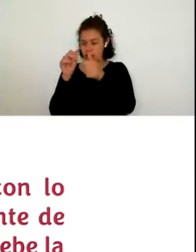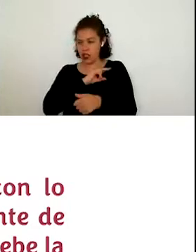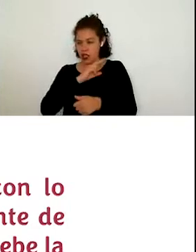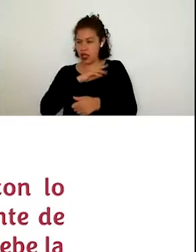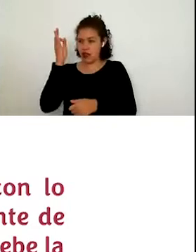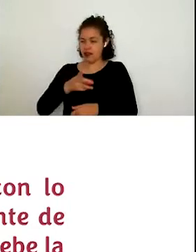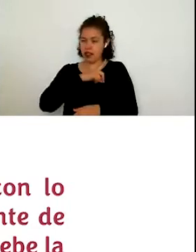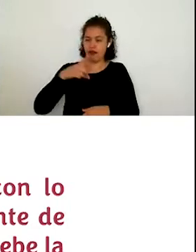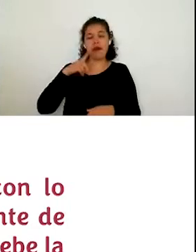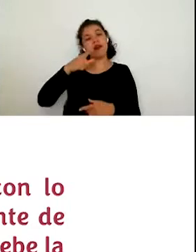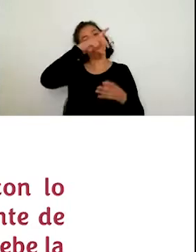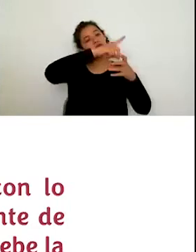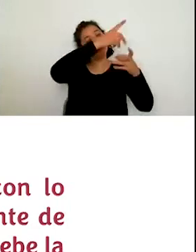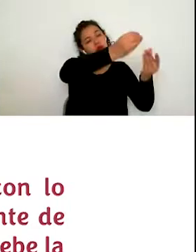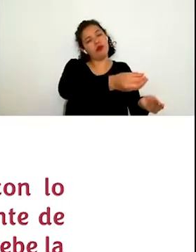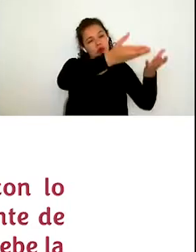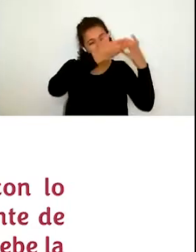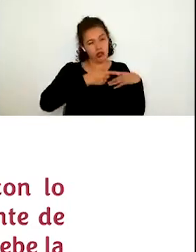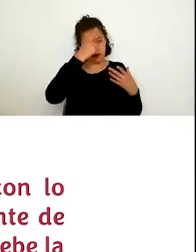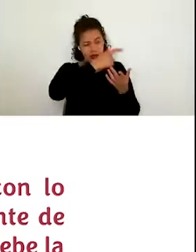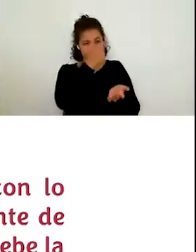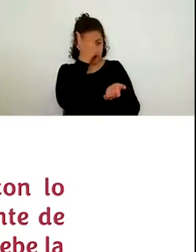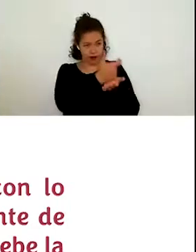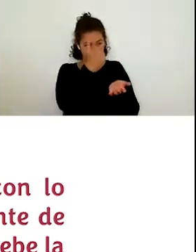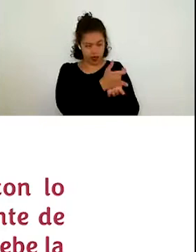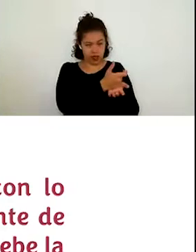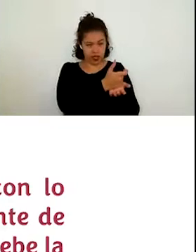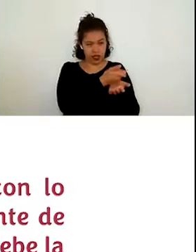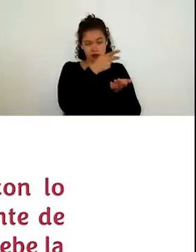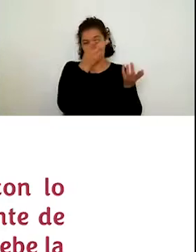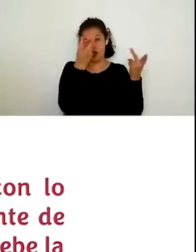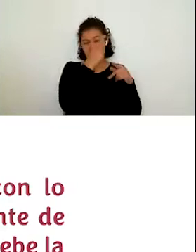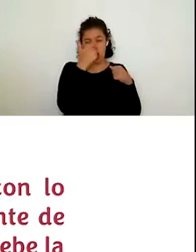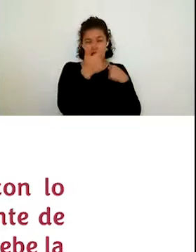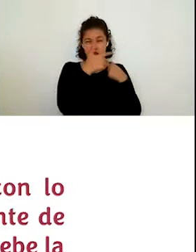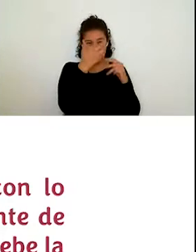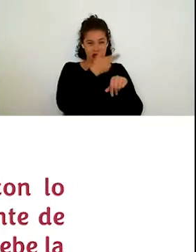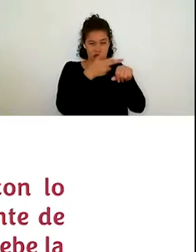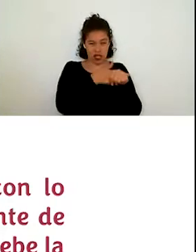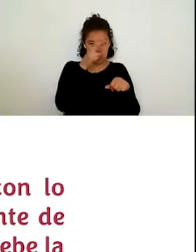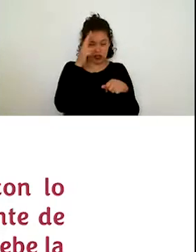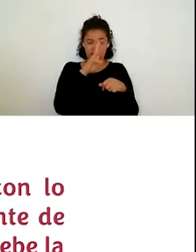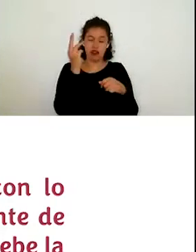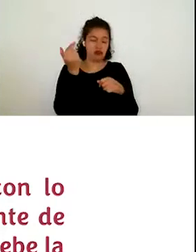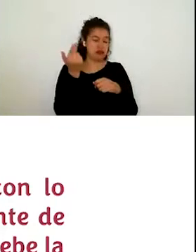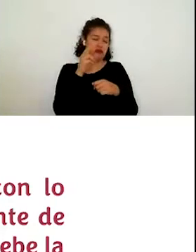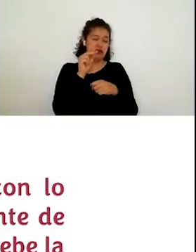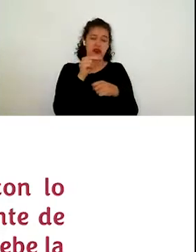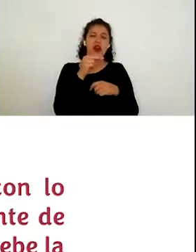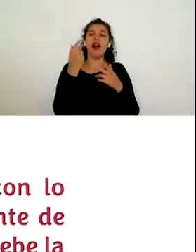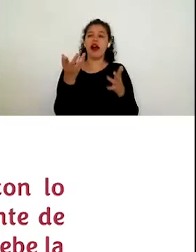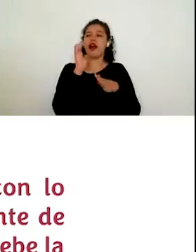reciben donativos en moneda que no necesitan protocolización ante algún notario, entonces no